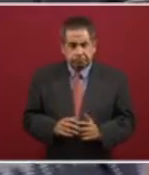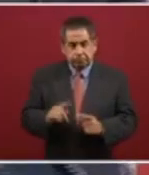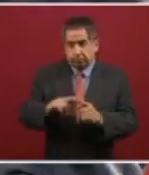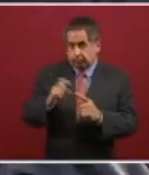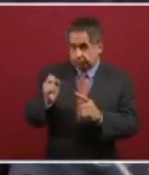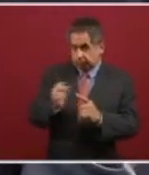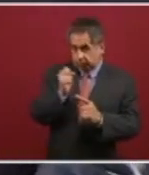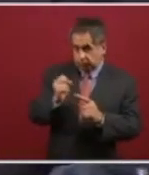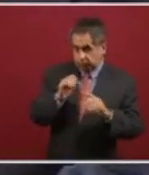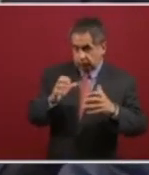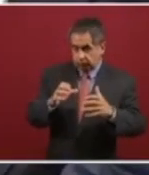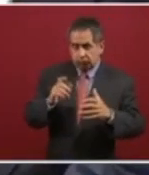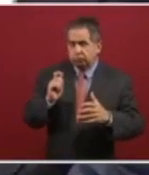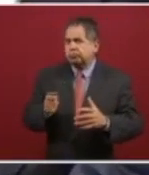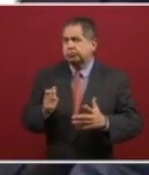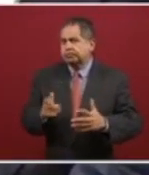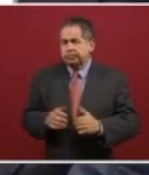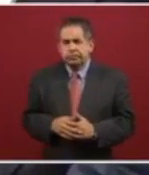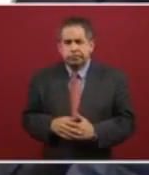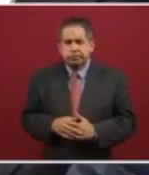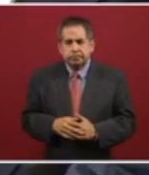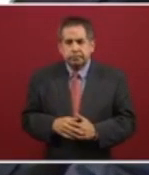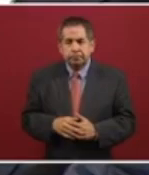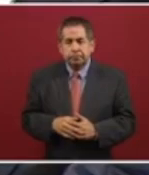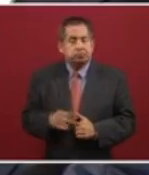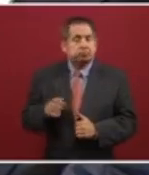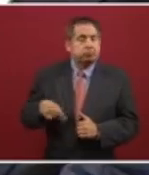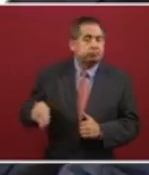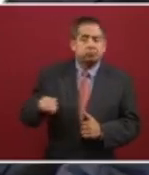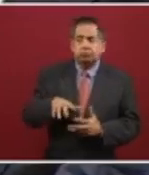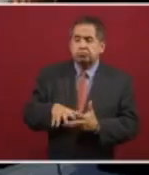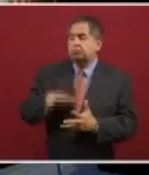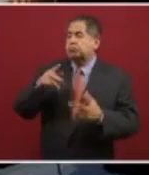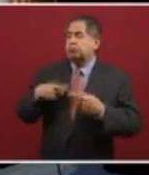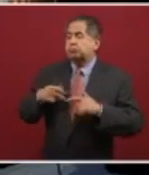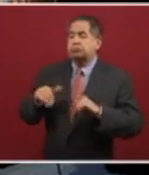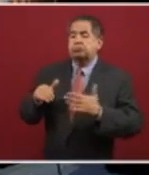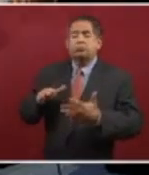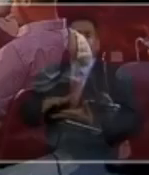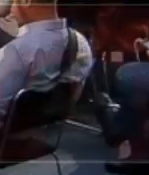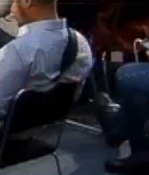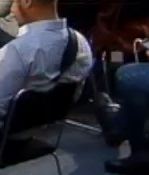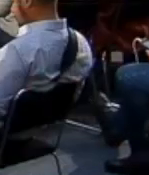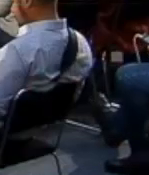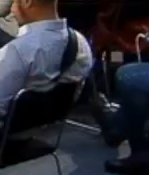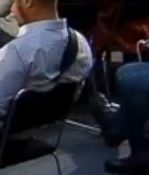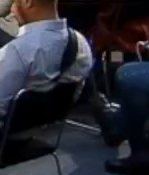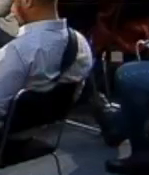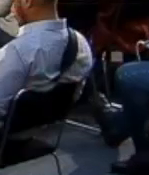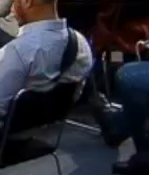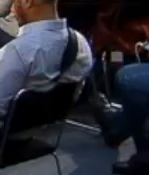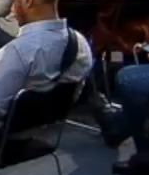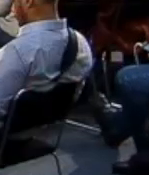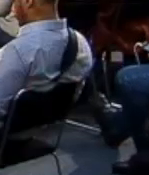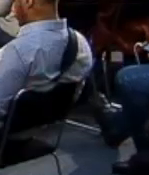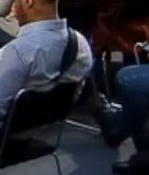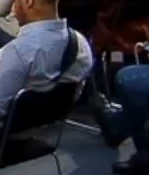afortunadamente la mayoría de los ciudadanos tiene